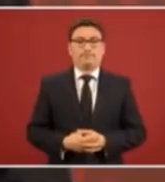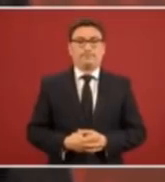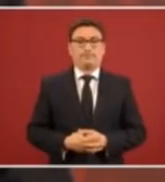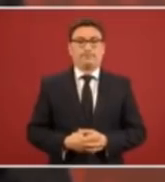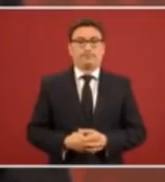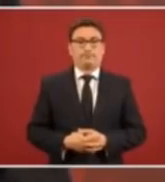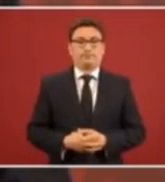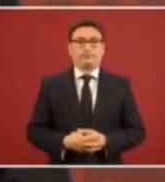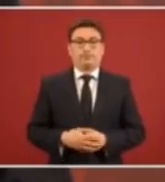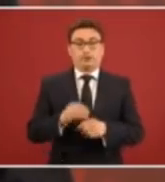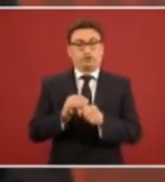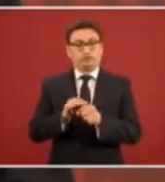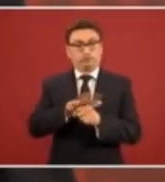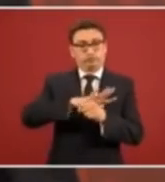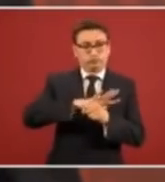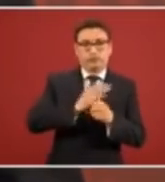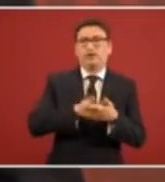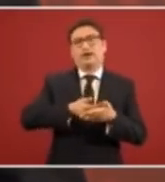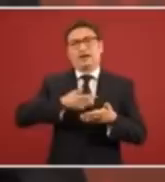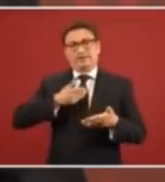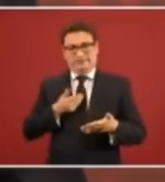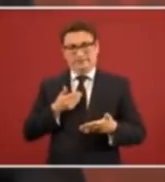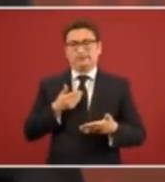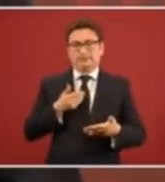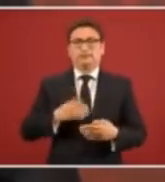antes del coronavirus ya había